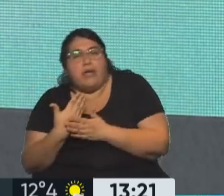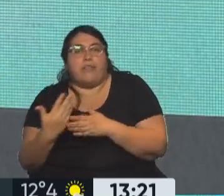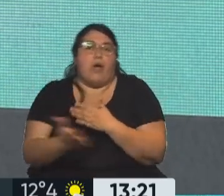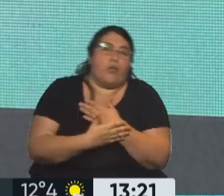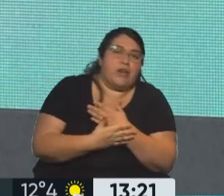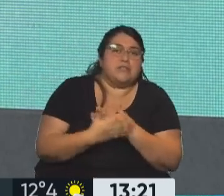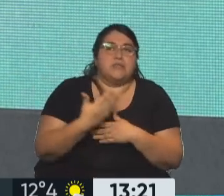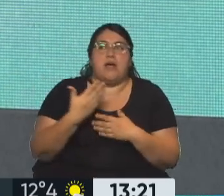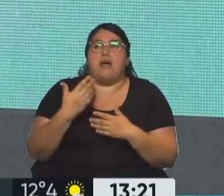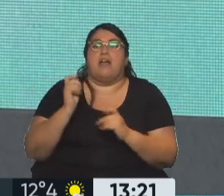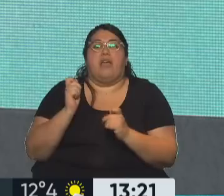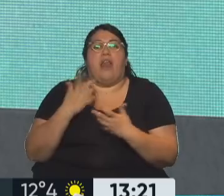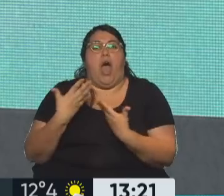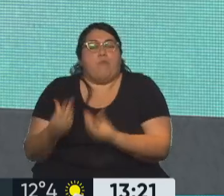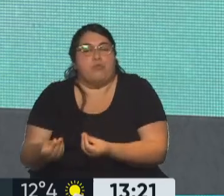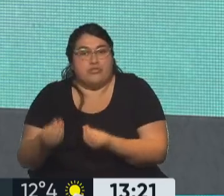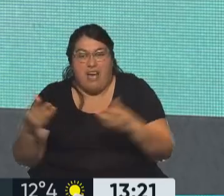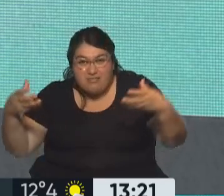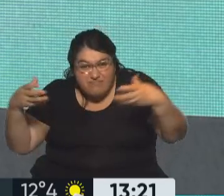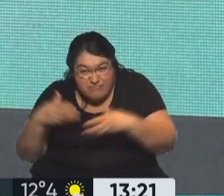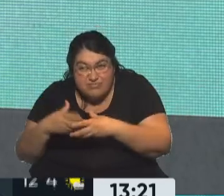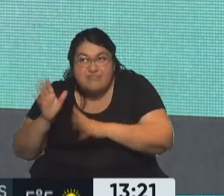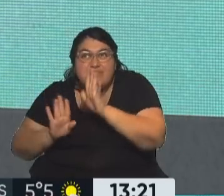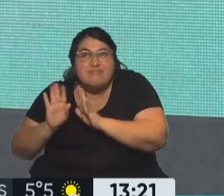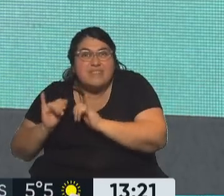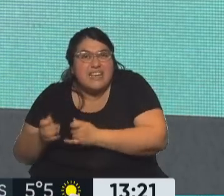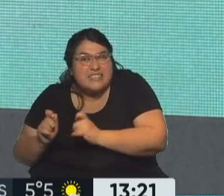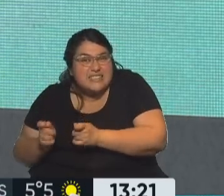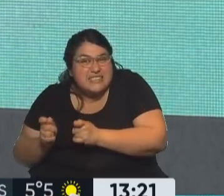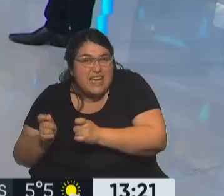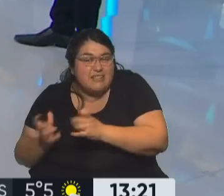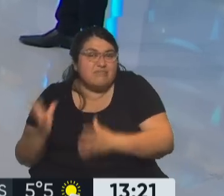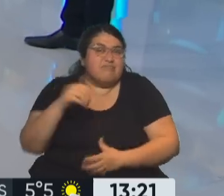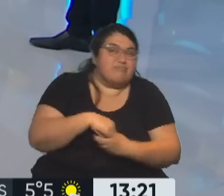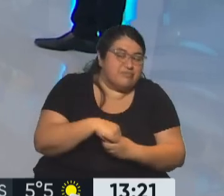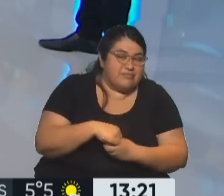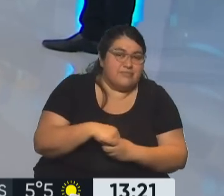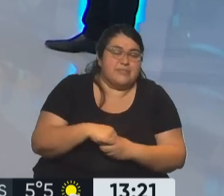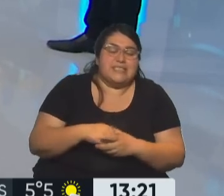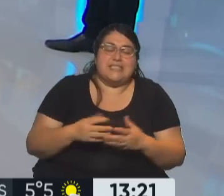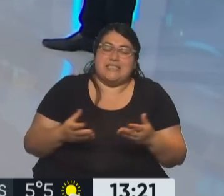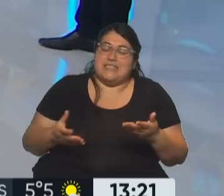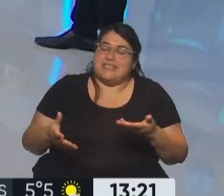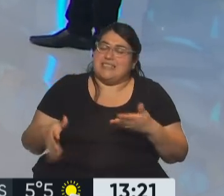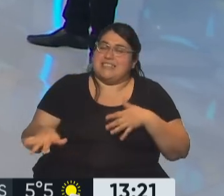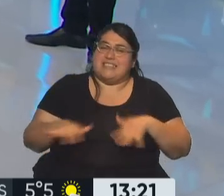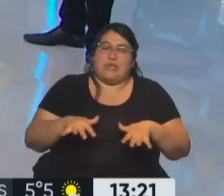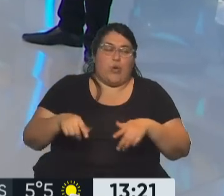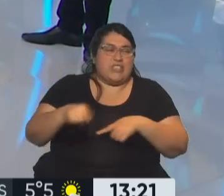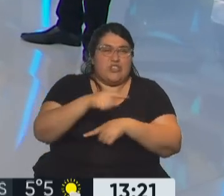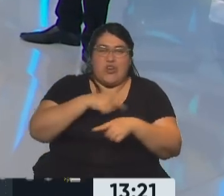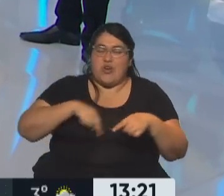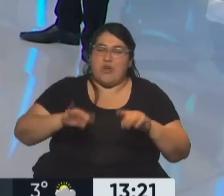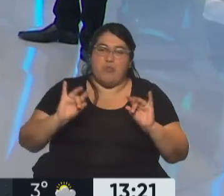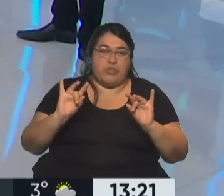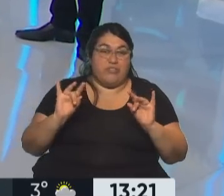consiga el respaldo para aprobarlo en el seno interno. Con lo cual, dicho más simple, Es muy difícil realmente que se amplíe el